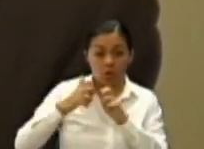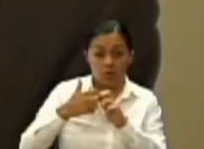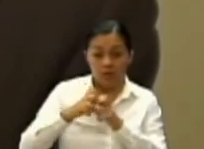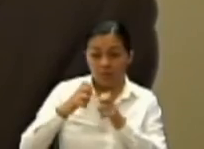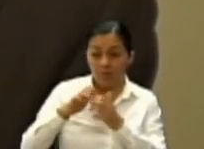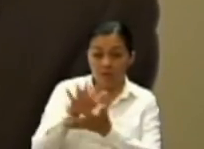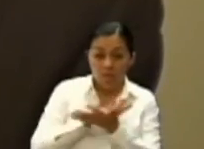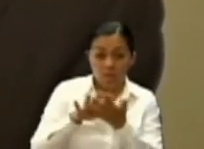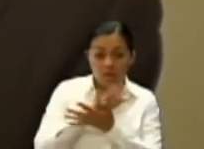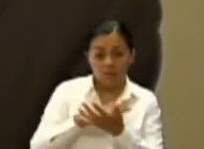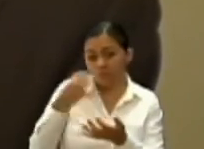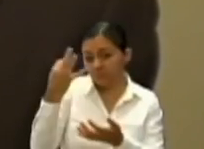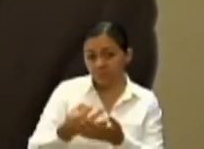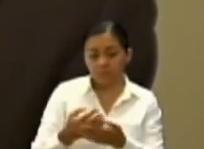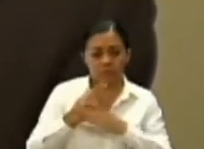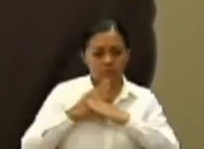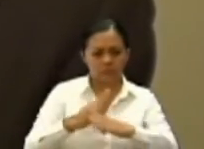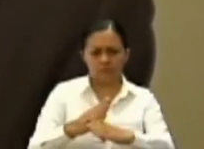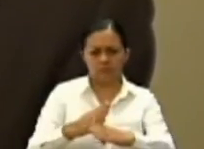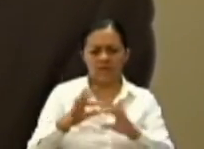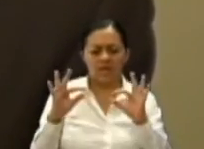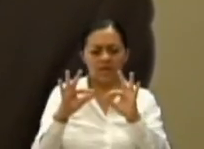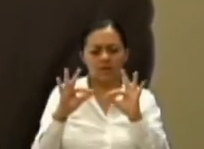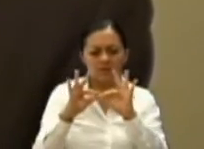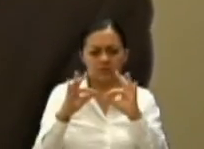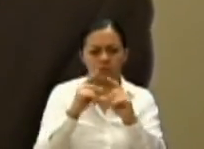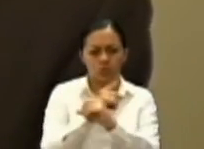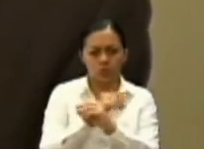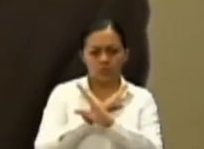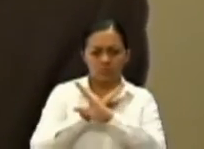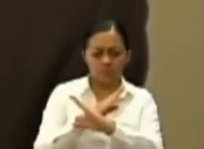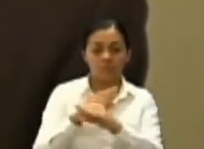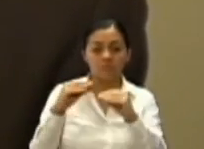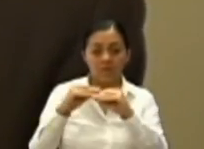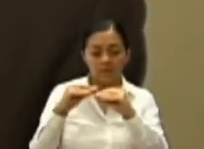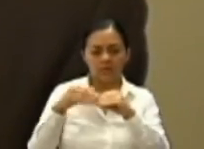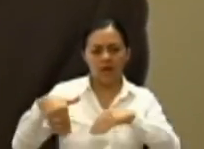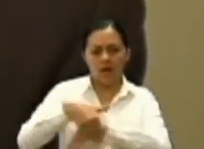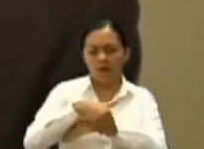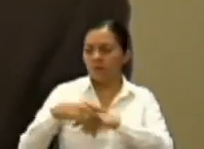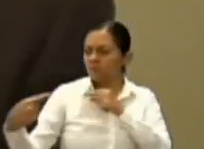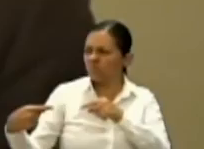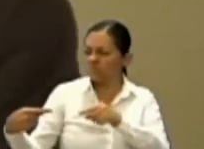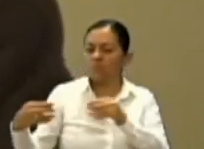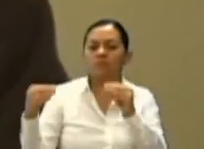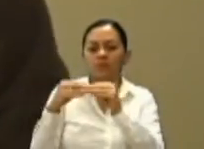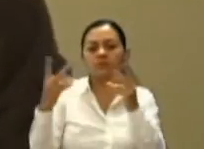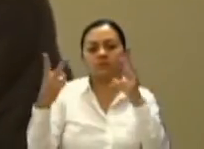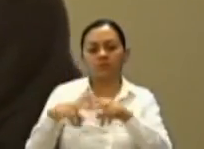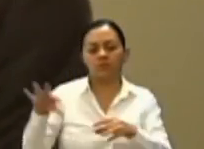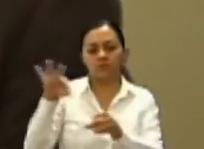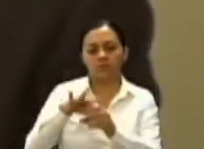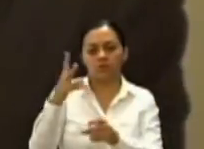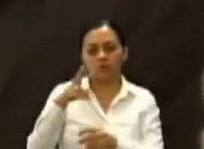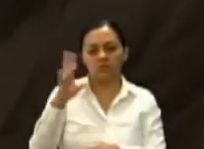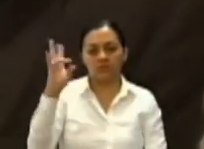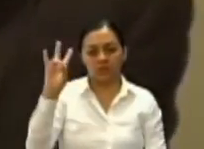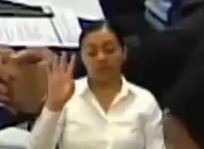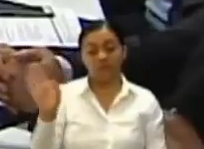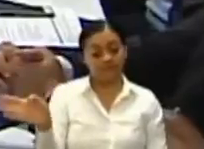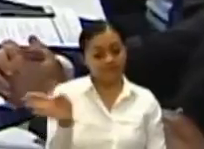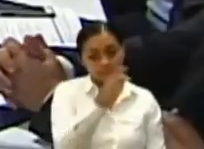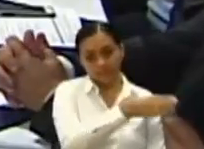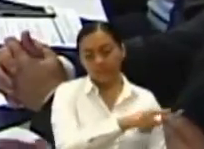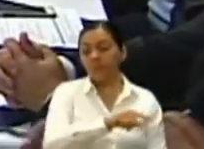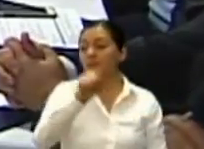vencerlo en las redes menzel en las calles de serlos en las urnas en el 2017 vamos a pedido inmediato a